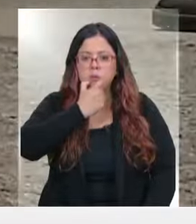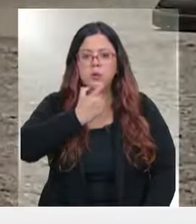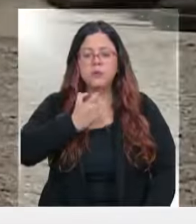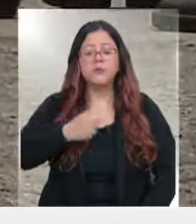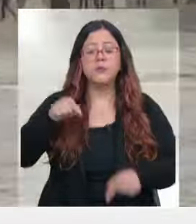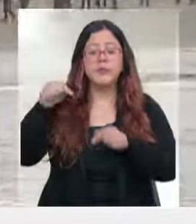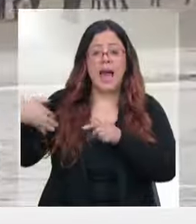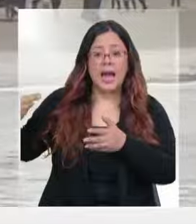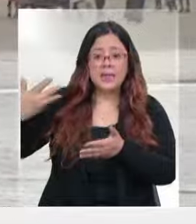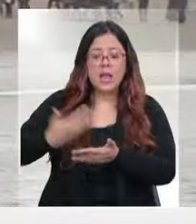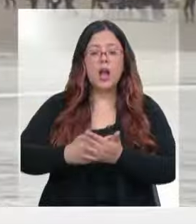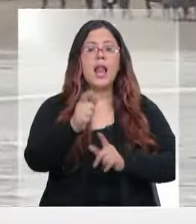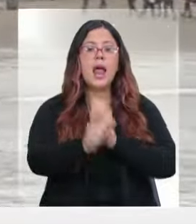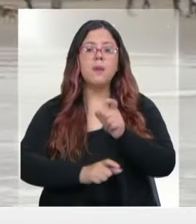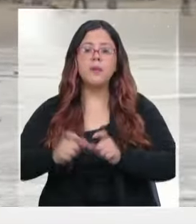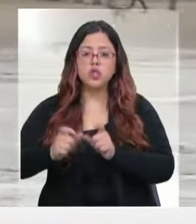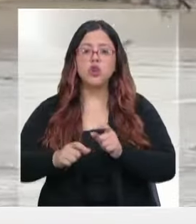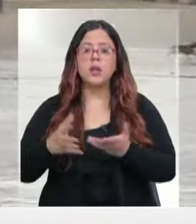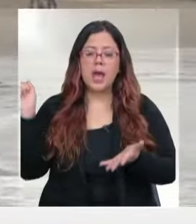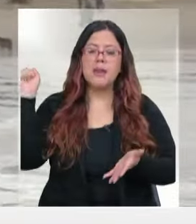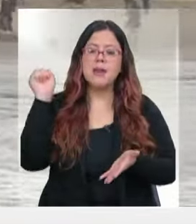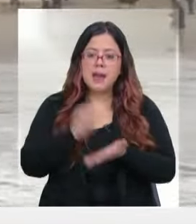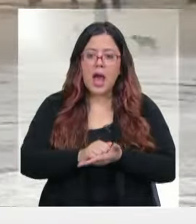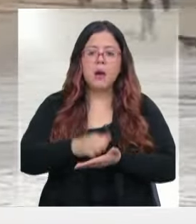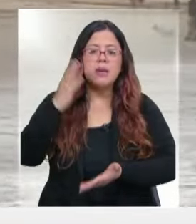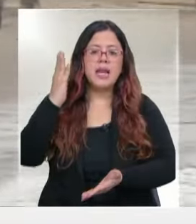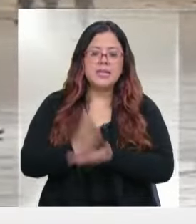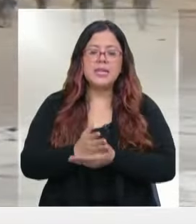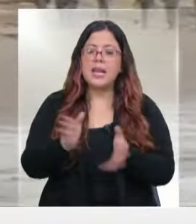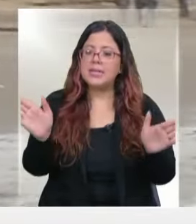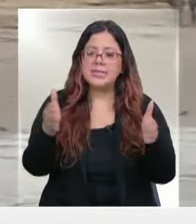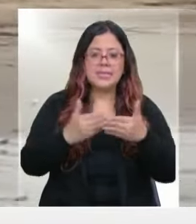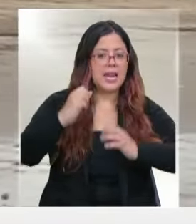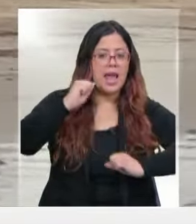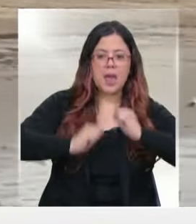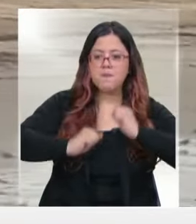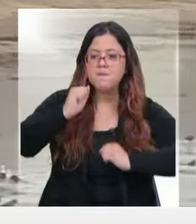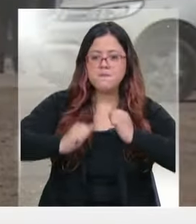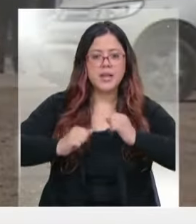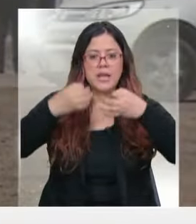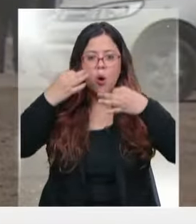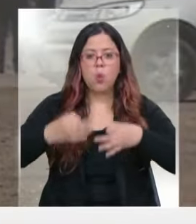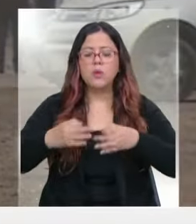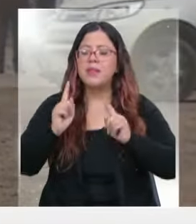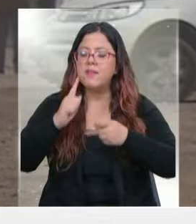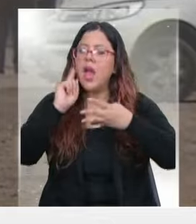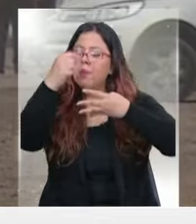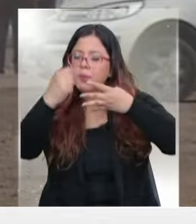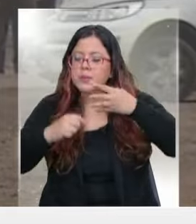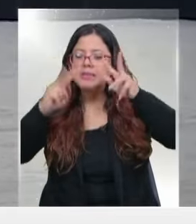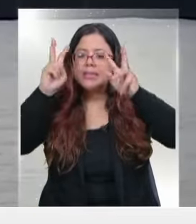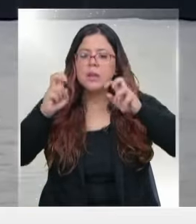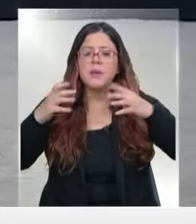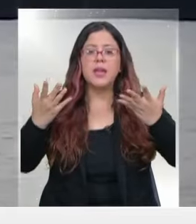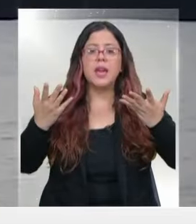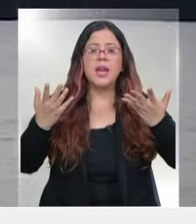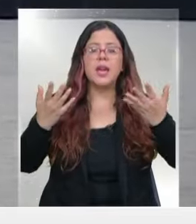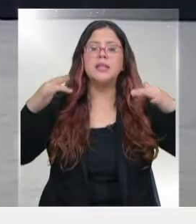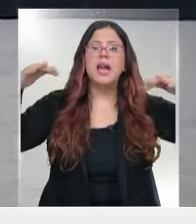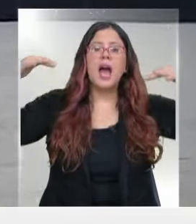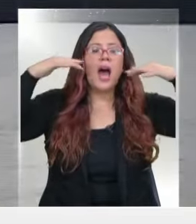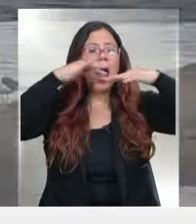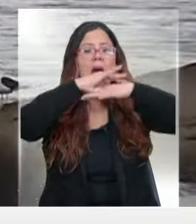En todo este tiempo la gente ha salido a las calles, exigen el cierre del cordón industrial, que se realicen mediciones de aire, suelo y agua, todo con